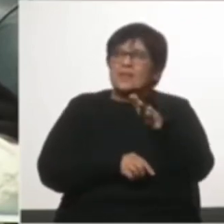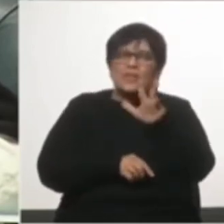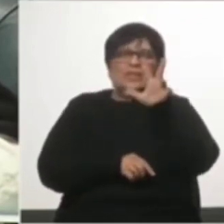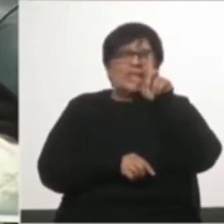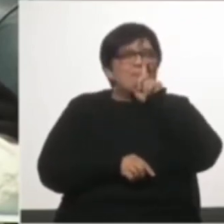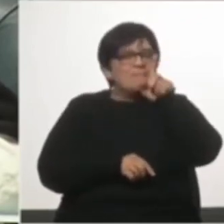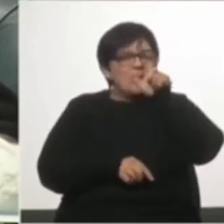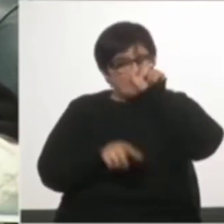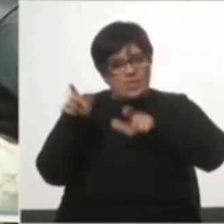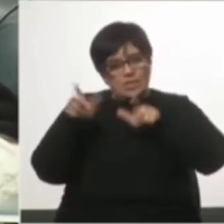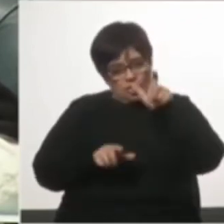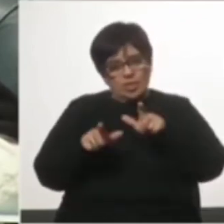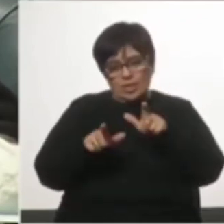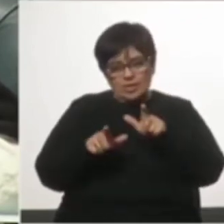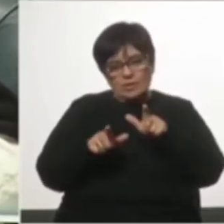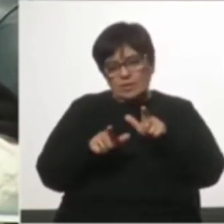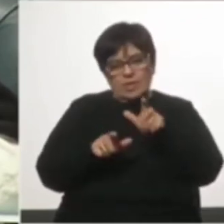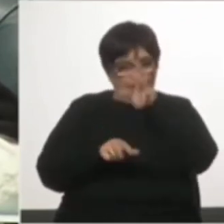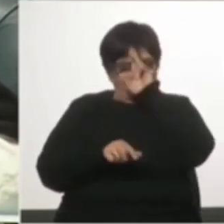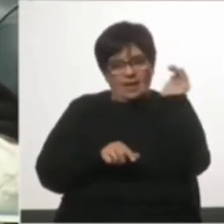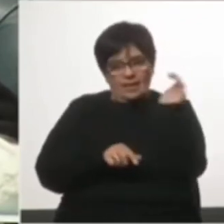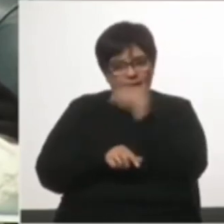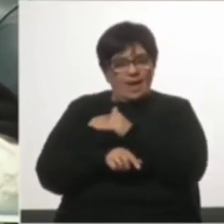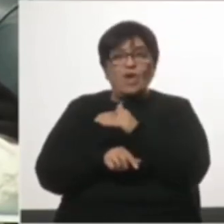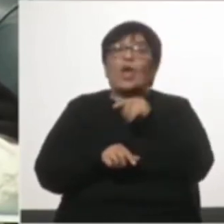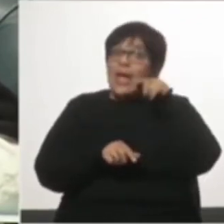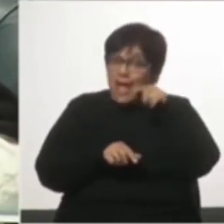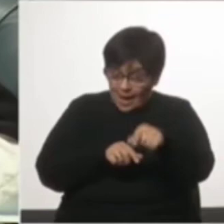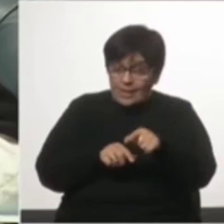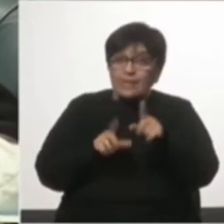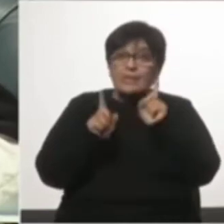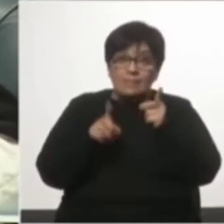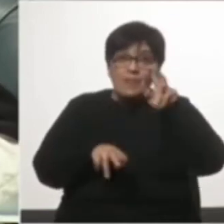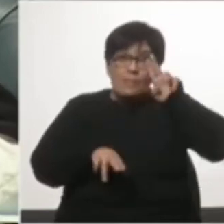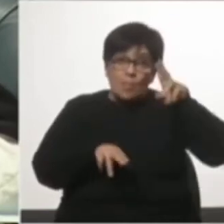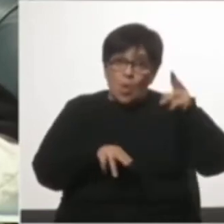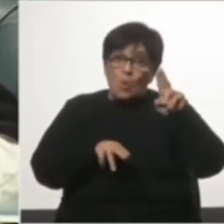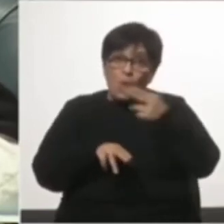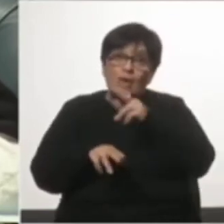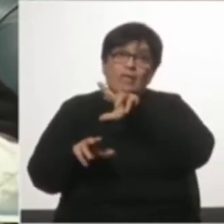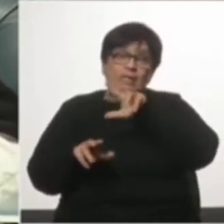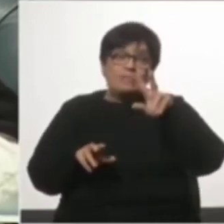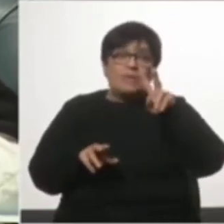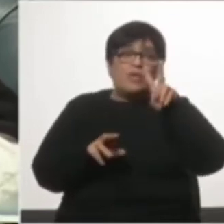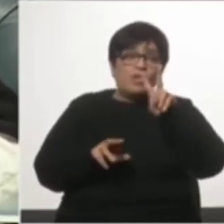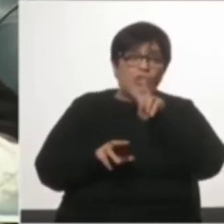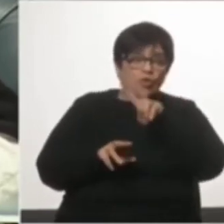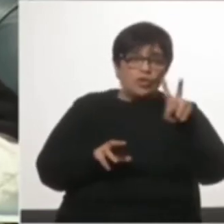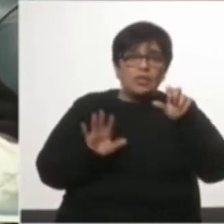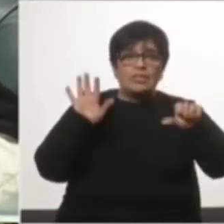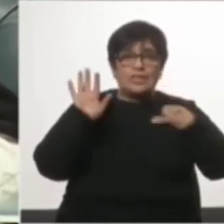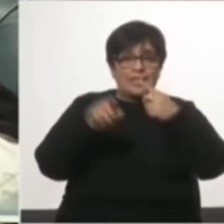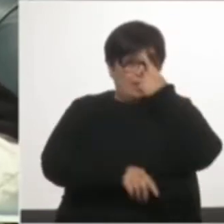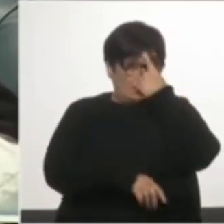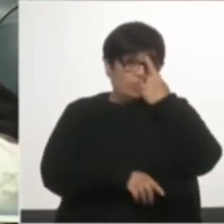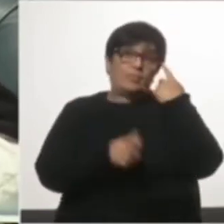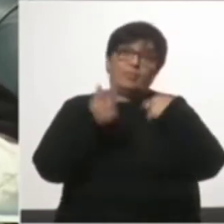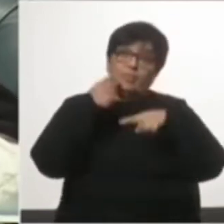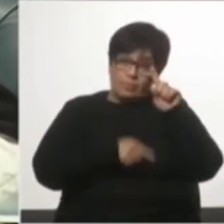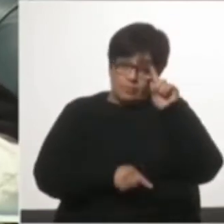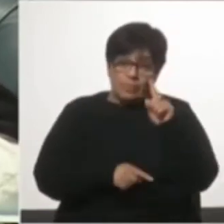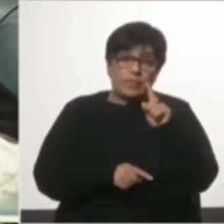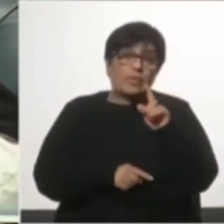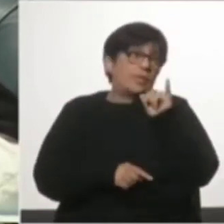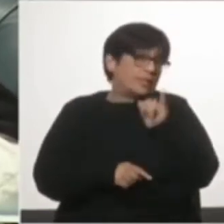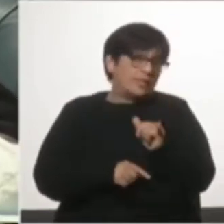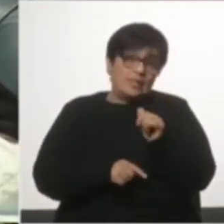3.000 pacientes y que los fallecimientos en ese mismo tiempo fueron 3.261. Por lo tanto, de atenernos